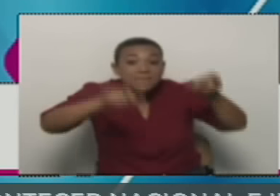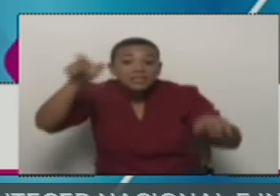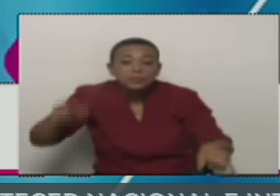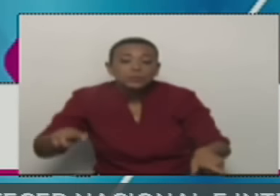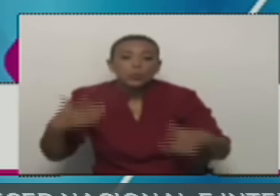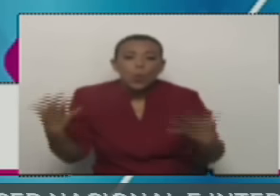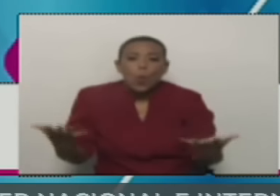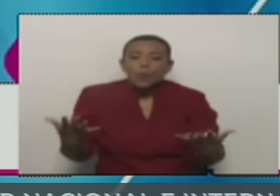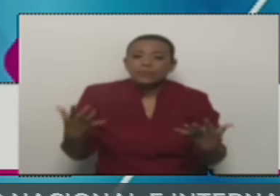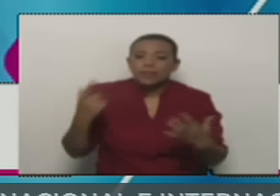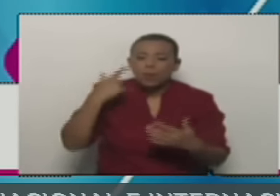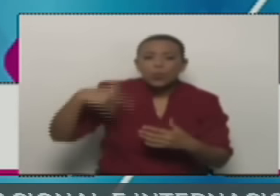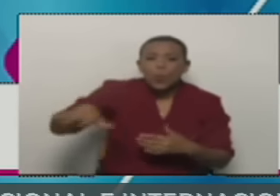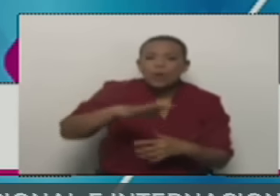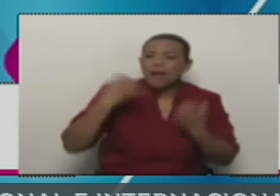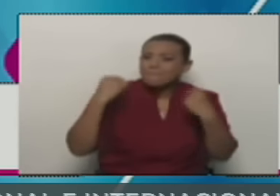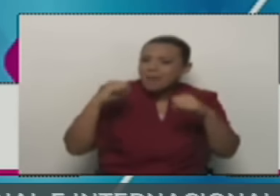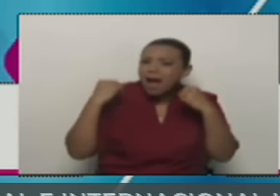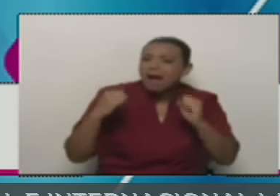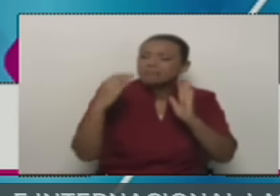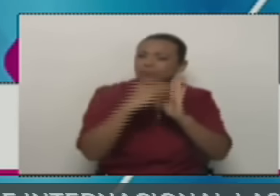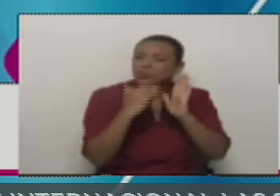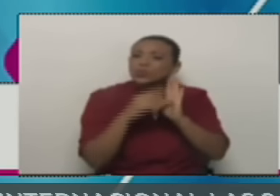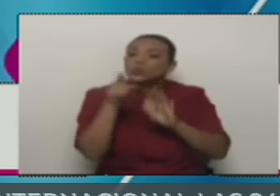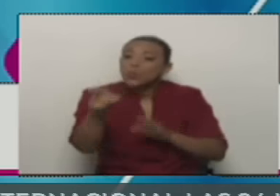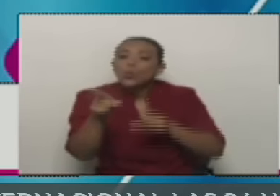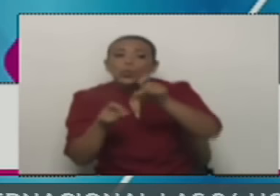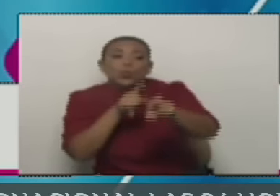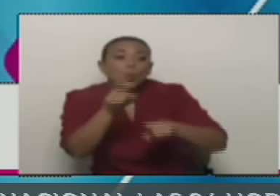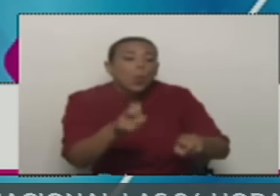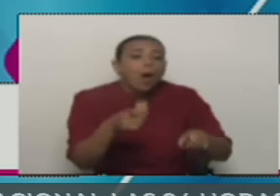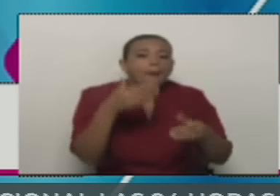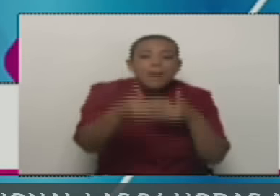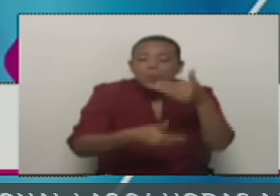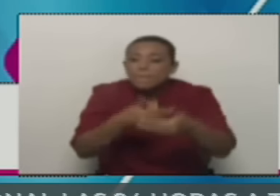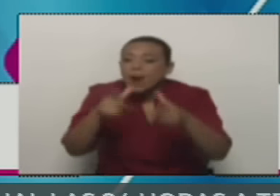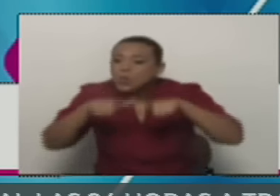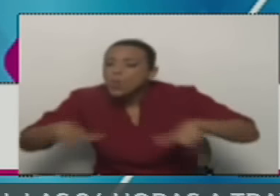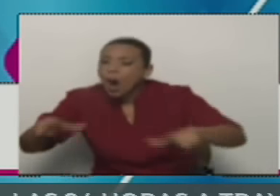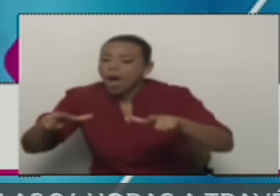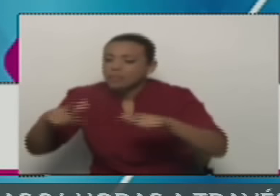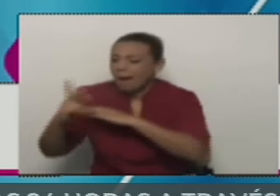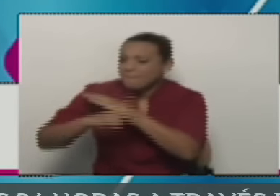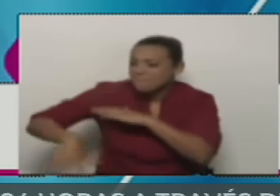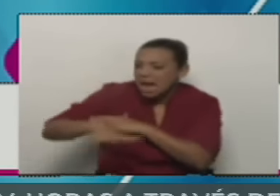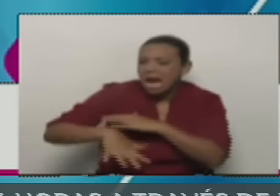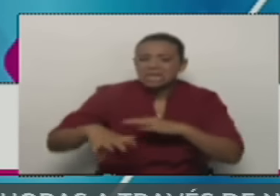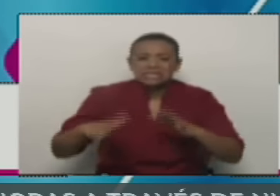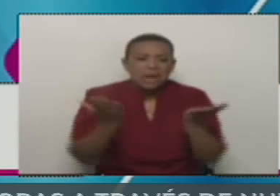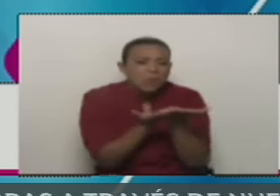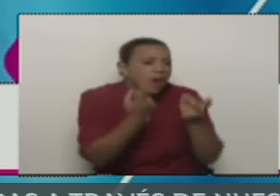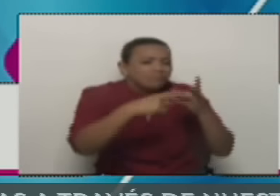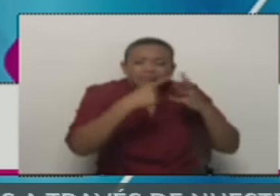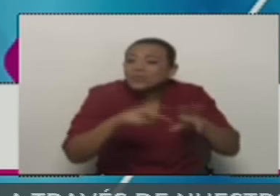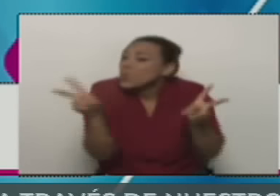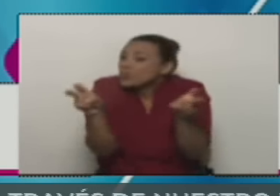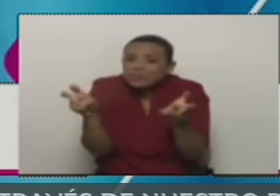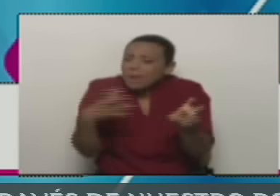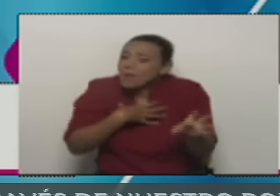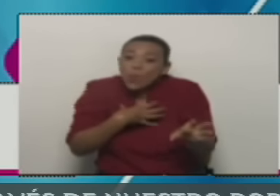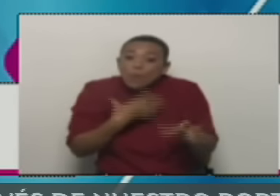de Maneiro de la práctica del consenso, buscar paulatinamente espacios de encuentro, espacios de consenso, y aquellos temas que no puedan